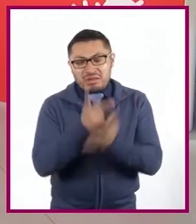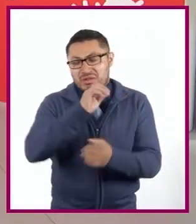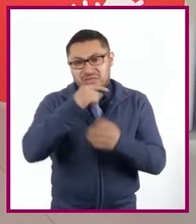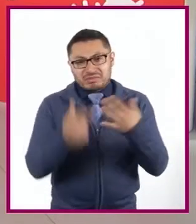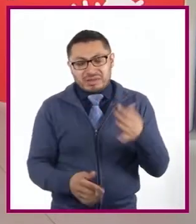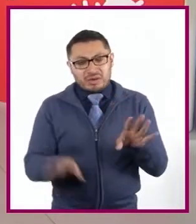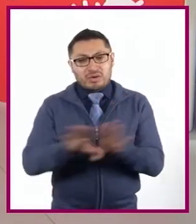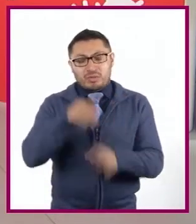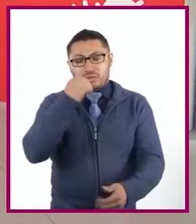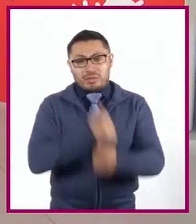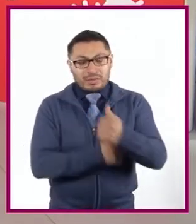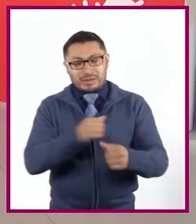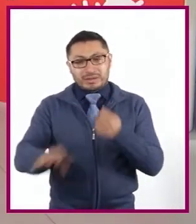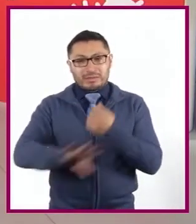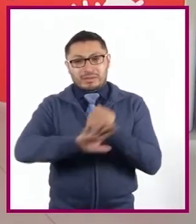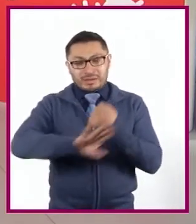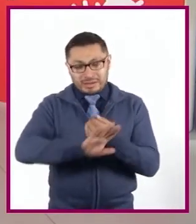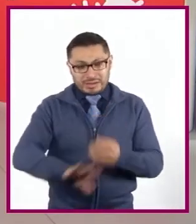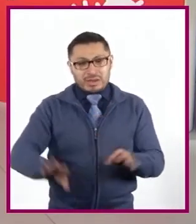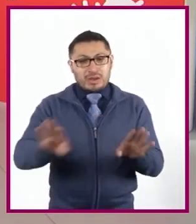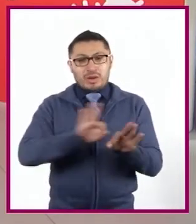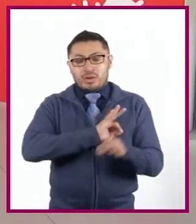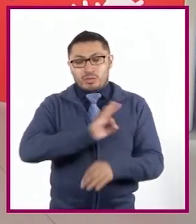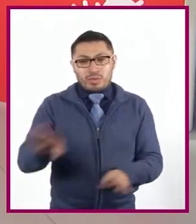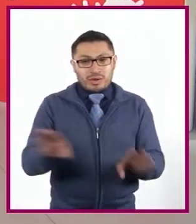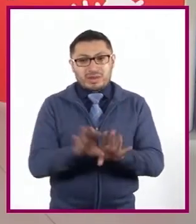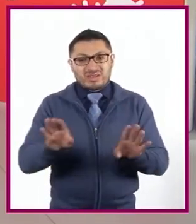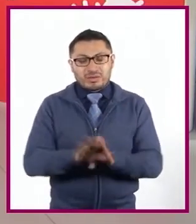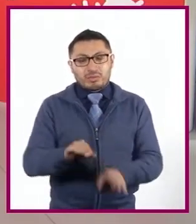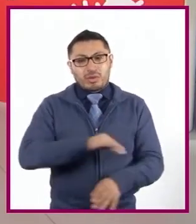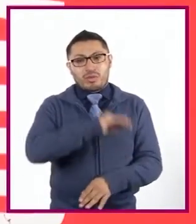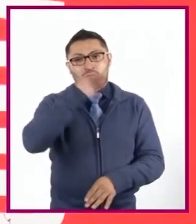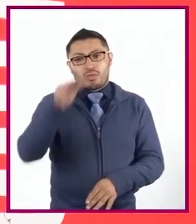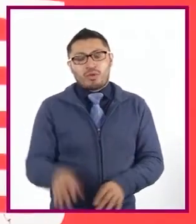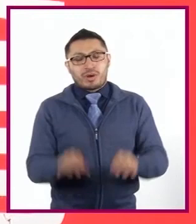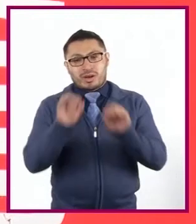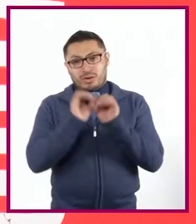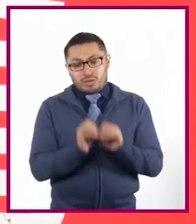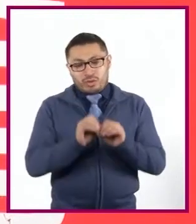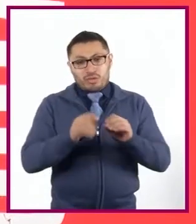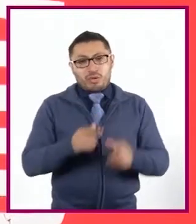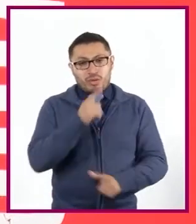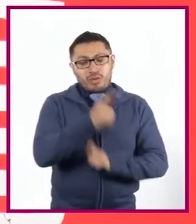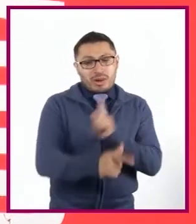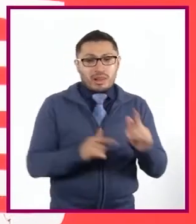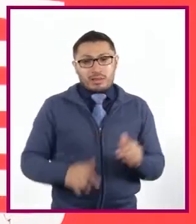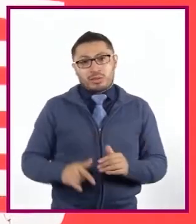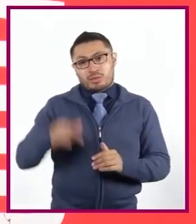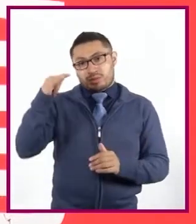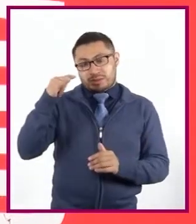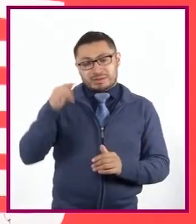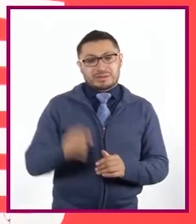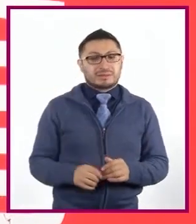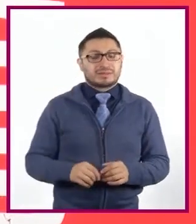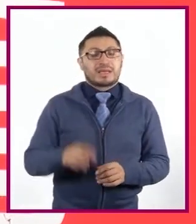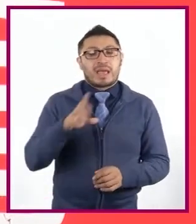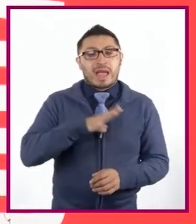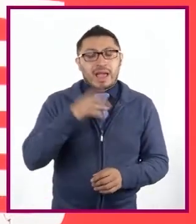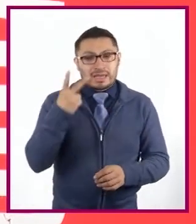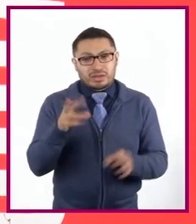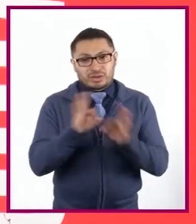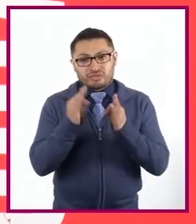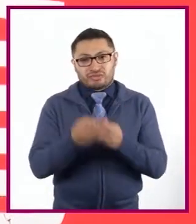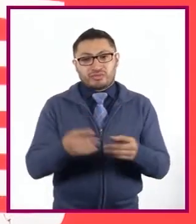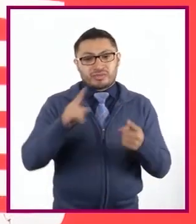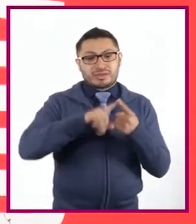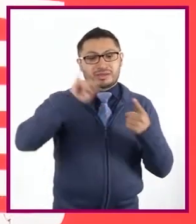la supervivencia, la fecundidad o el crecimiento de los mismos. Hay 2 tipos de competencia,